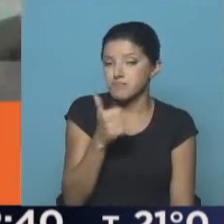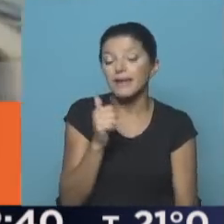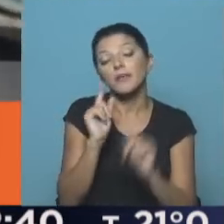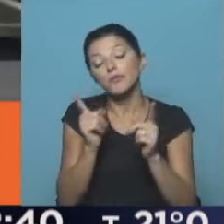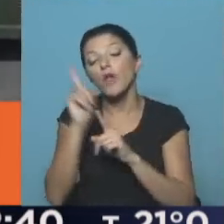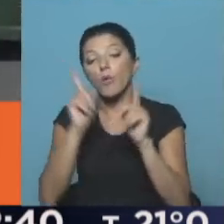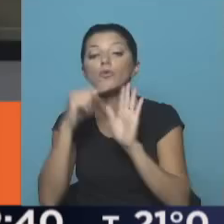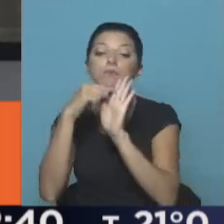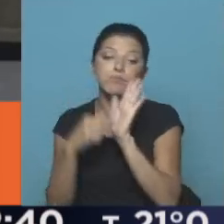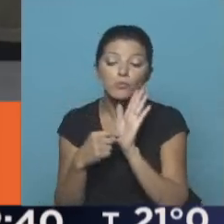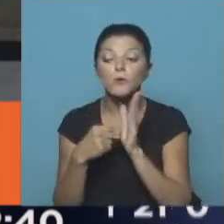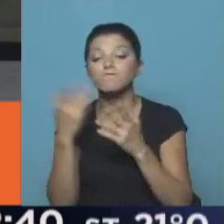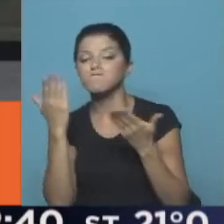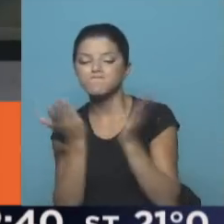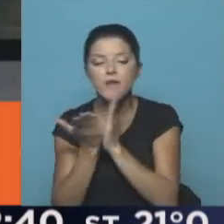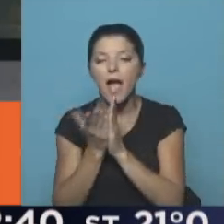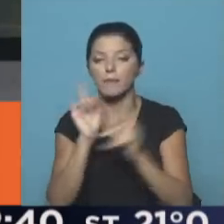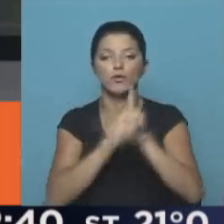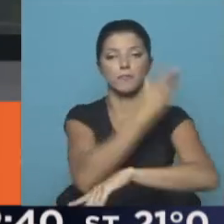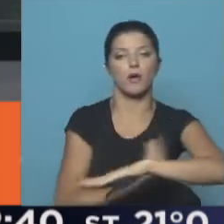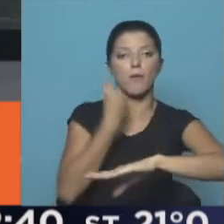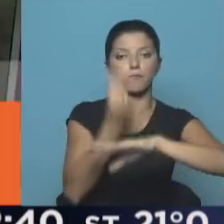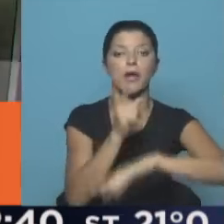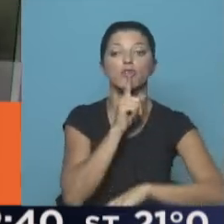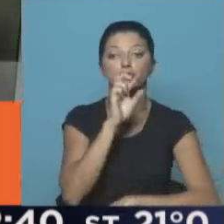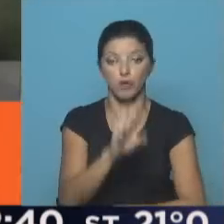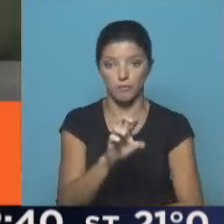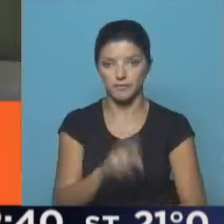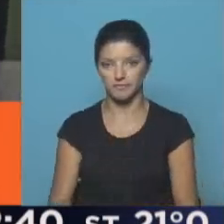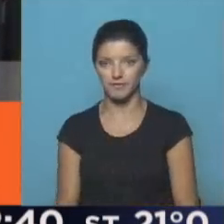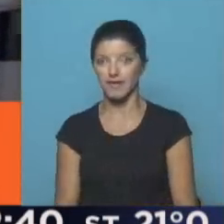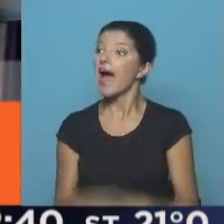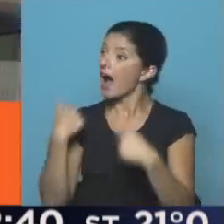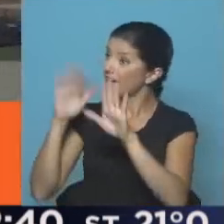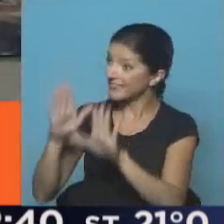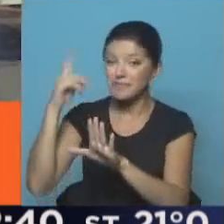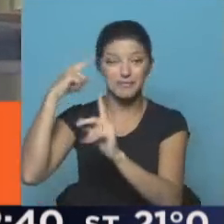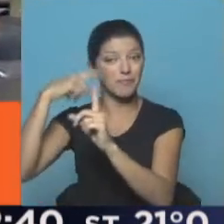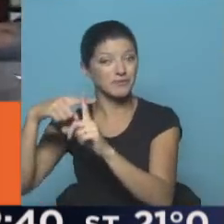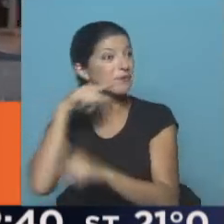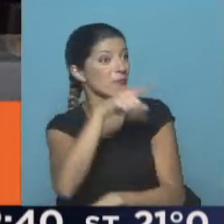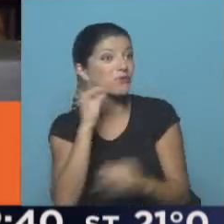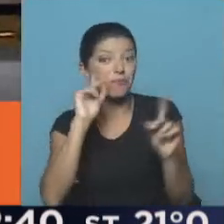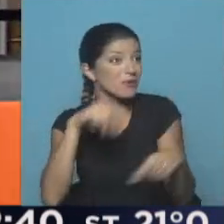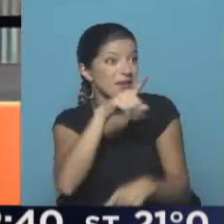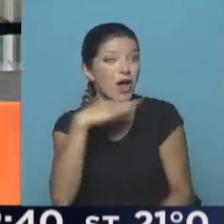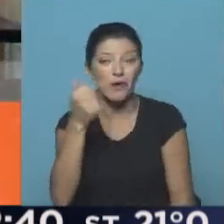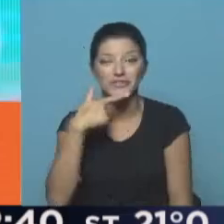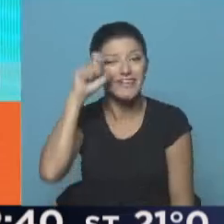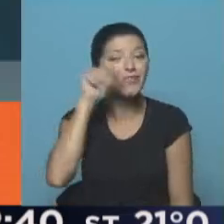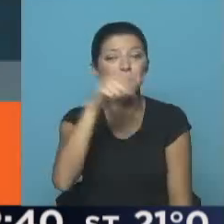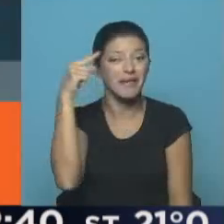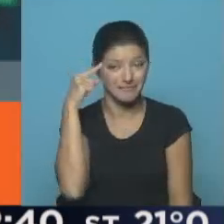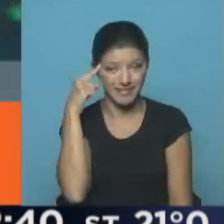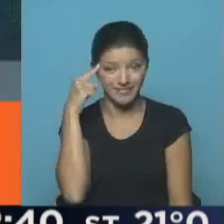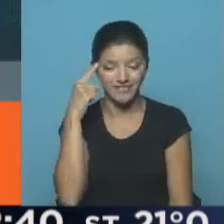se estaban barajando cuando Trump asumía el poder, ¿no? Ahora, así de optimista como está Natalia, no sé cómo estás vos, Natalia. Si